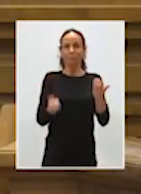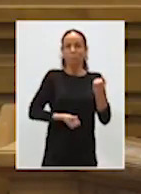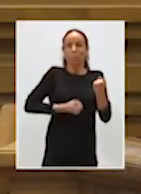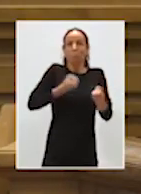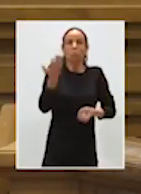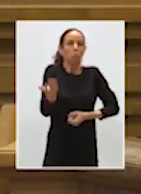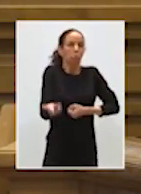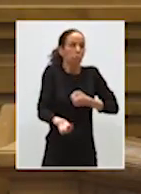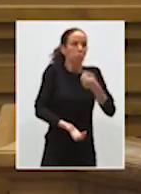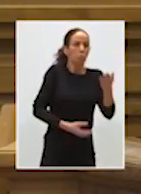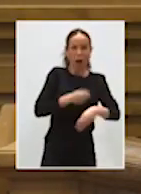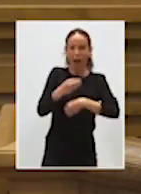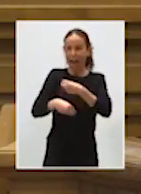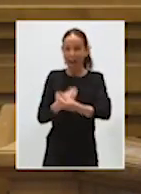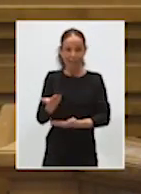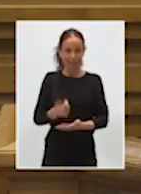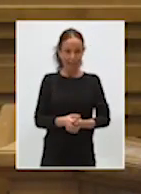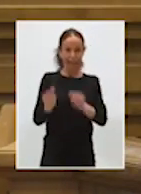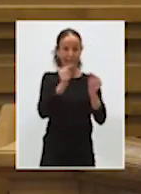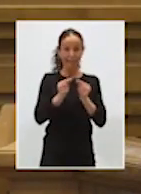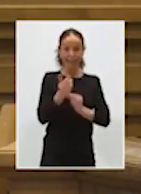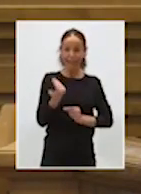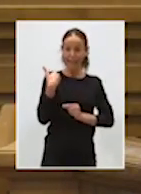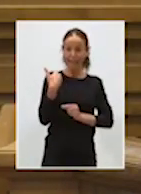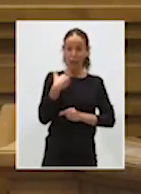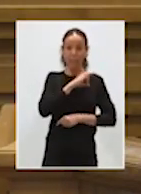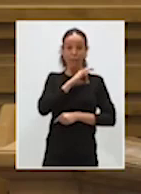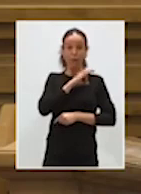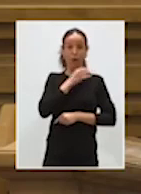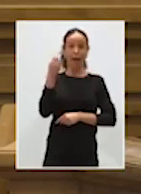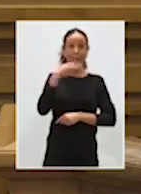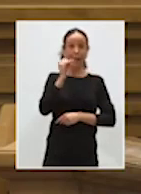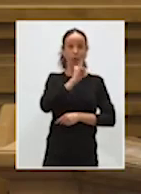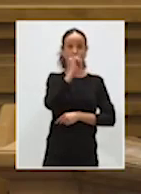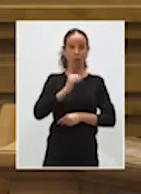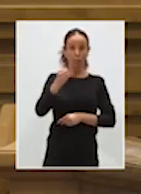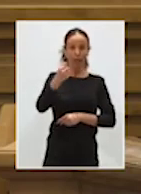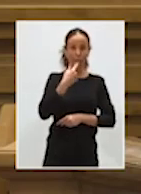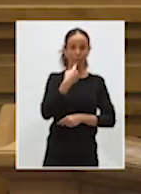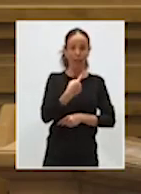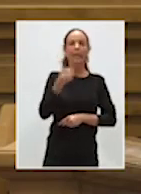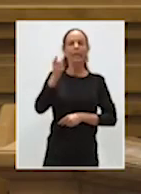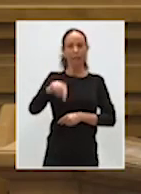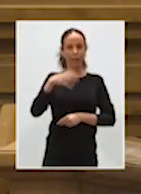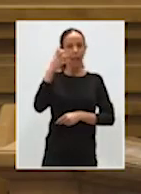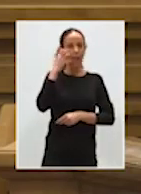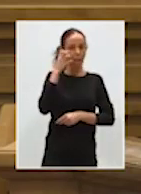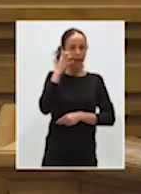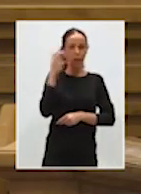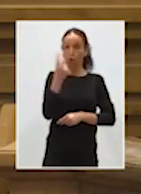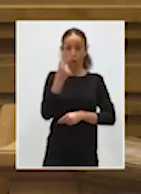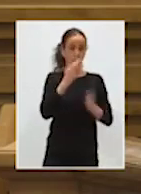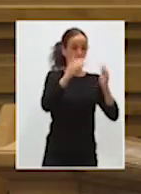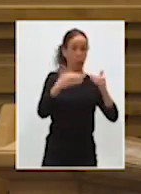La coordinadora general del Partido Popular de Castilla-La Mancha, Naguarí, nos ha avisado hoy que esta tierra se juega mucho y ha advertido que si Paje apoya la reforma del delito